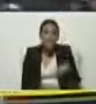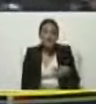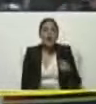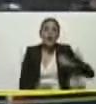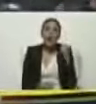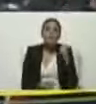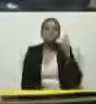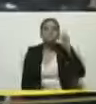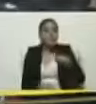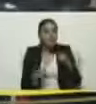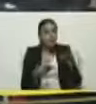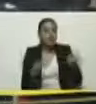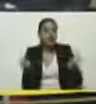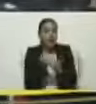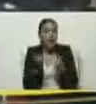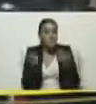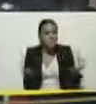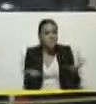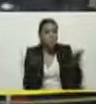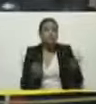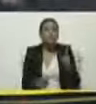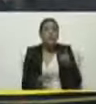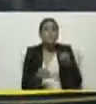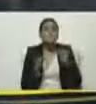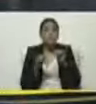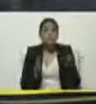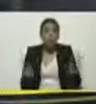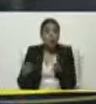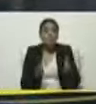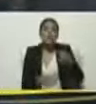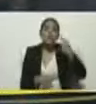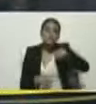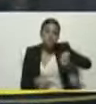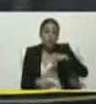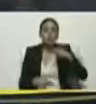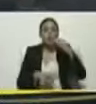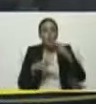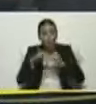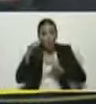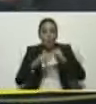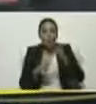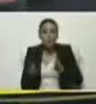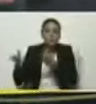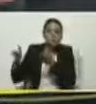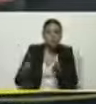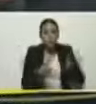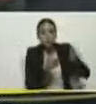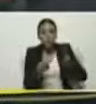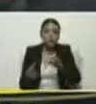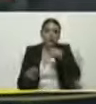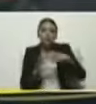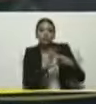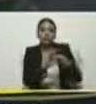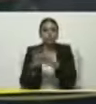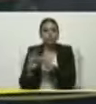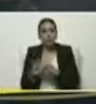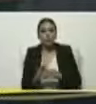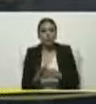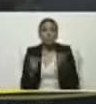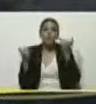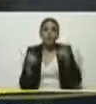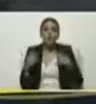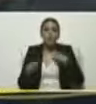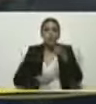Y por ese camino iremos, seguiremos transitando ese camino. Y ahora voy a